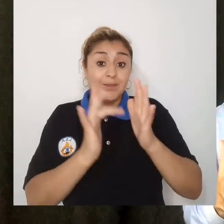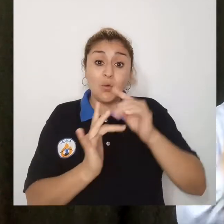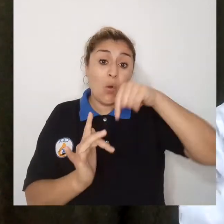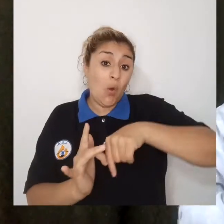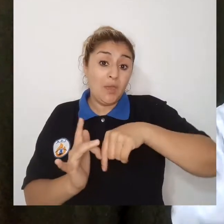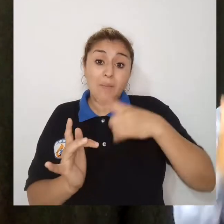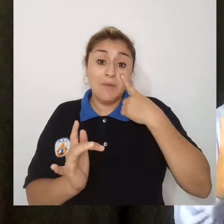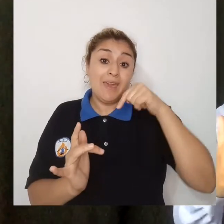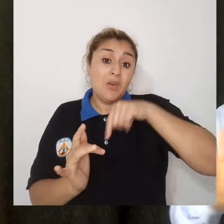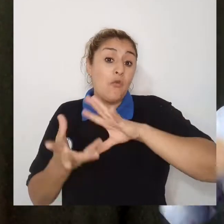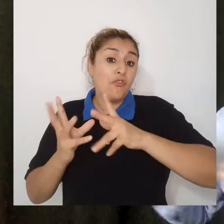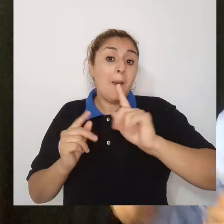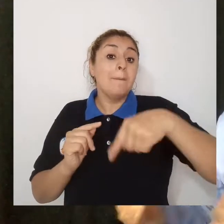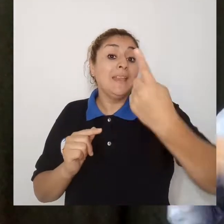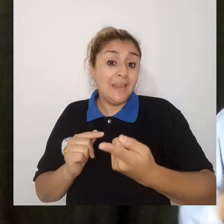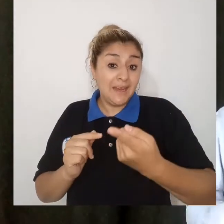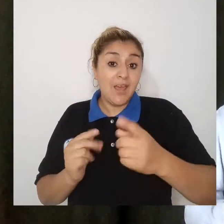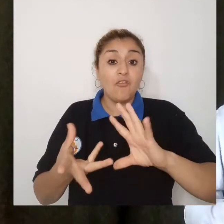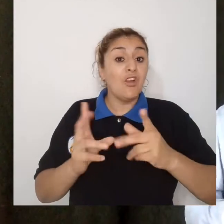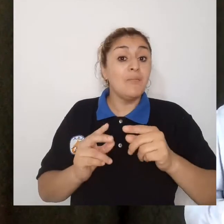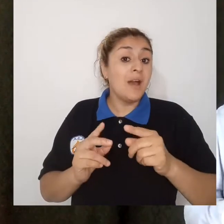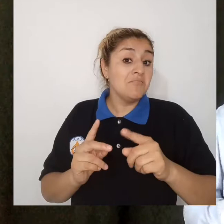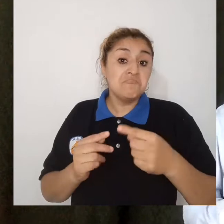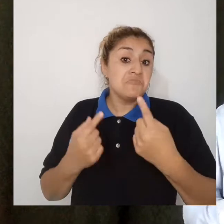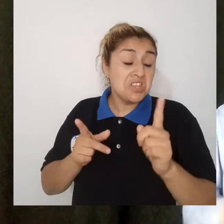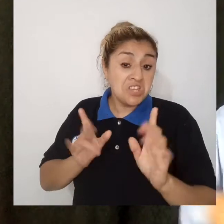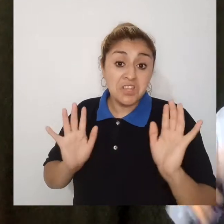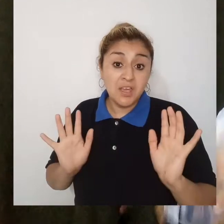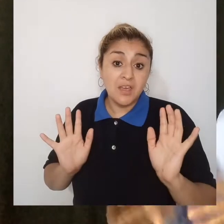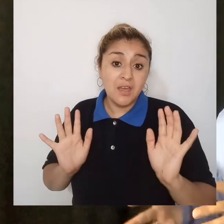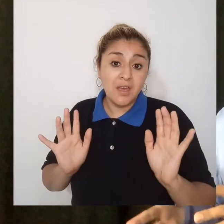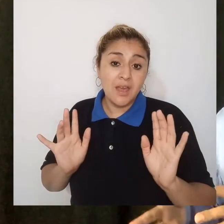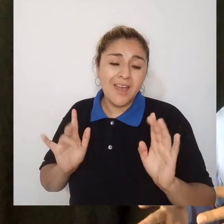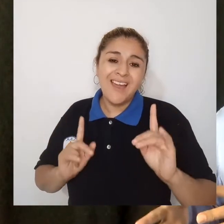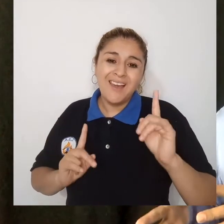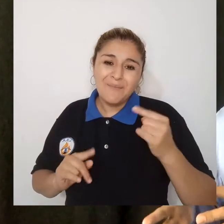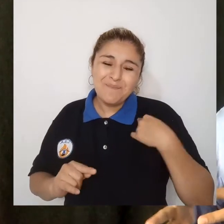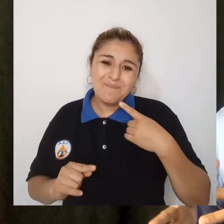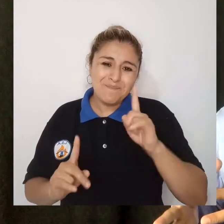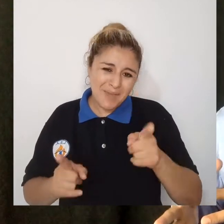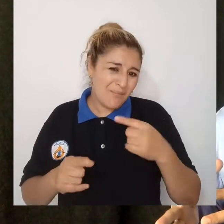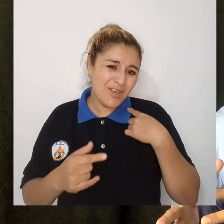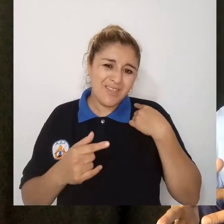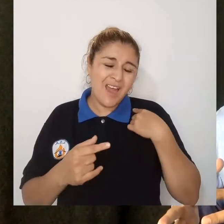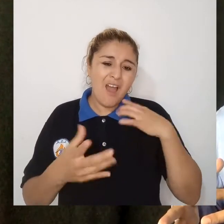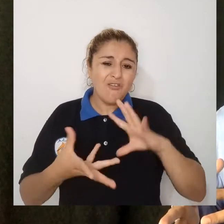la de mañana será otra la del pasado fue otra a veces con muchas artes abstenciones